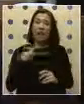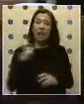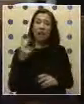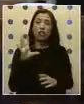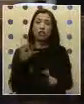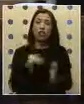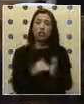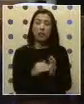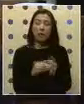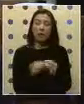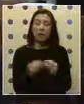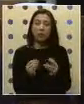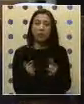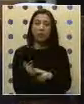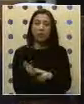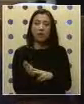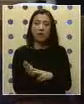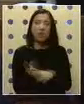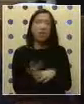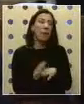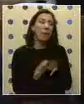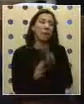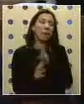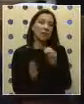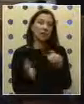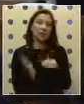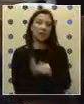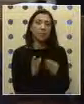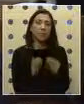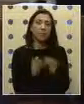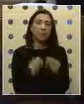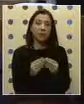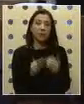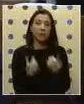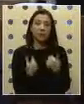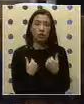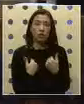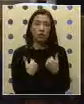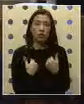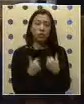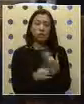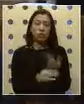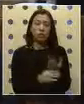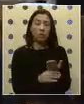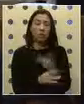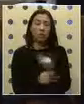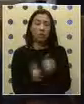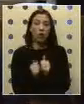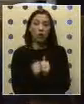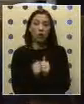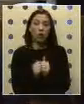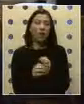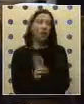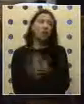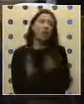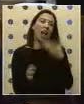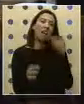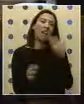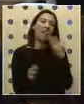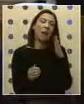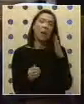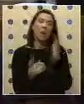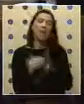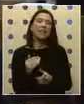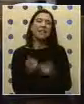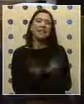250.000 pesos, en realidad es de más de 300.000 pesos. Así que yo le pediría a mis colegas que dejemos de hablar de la meta